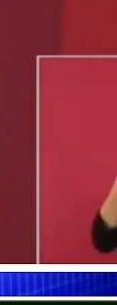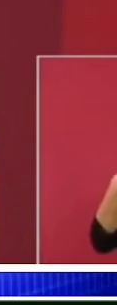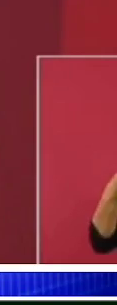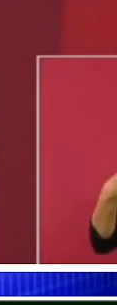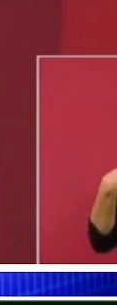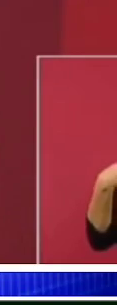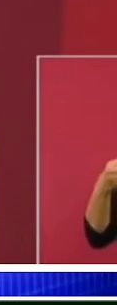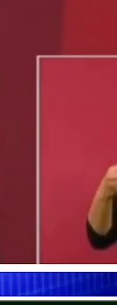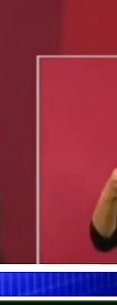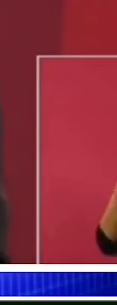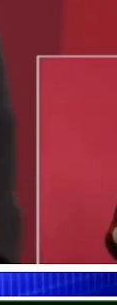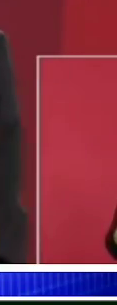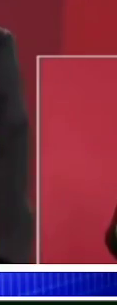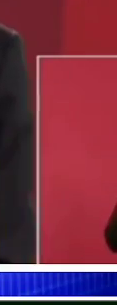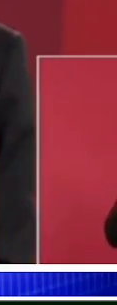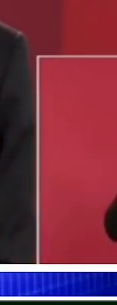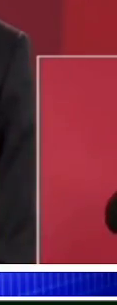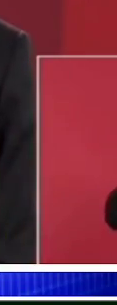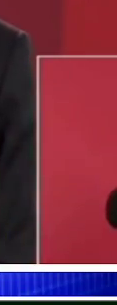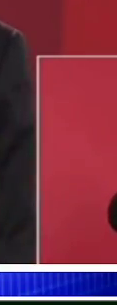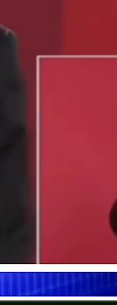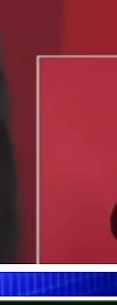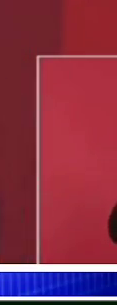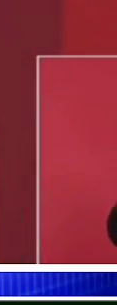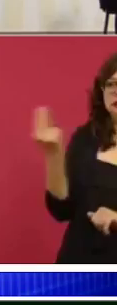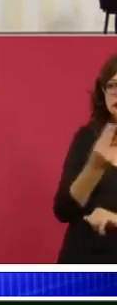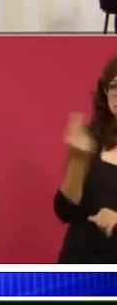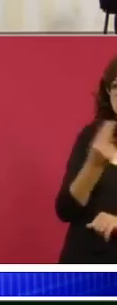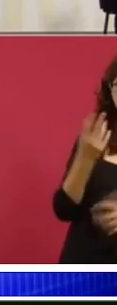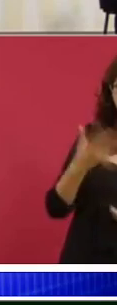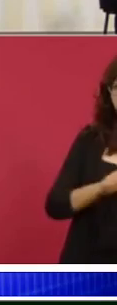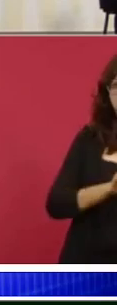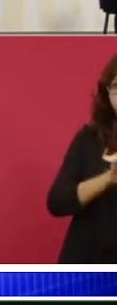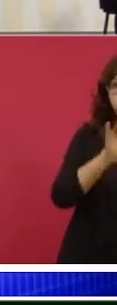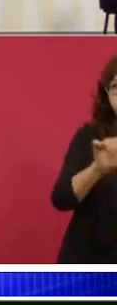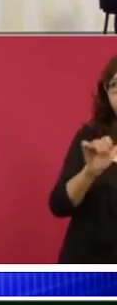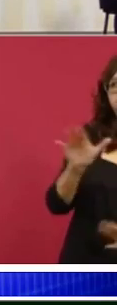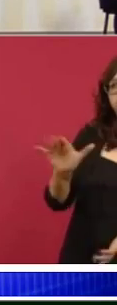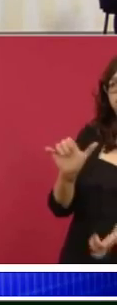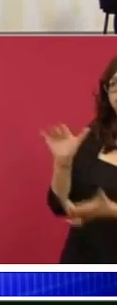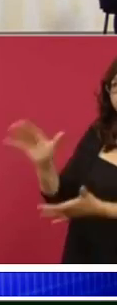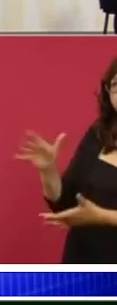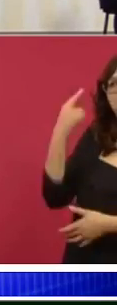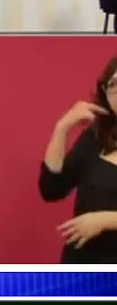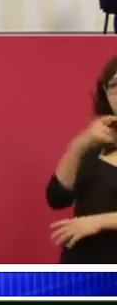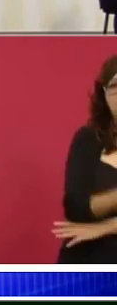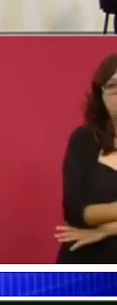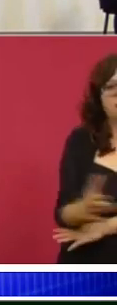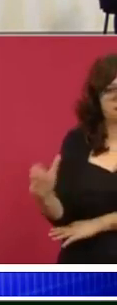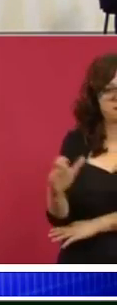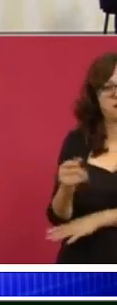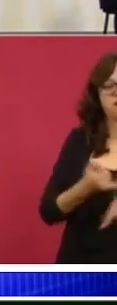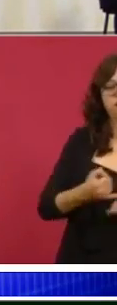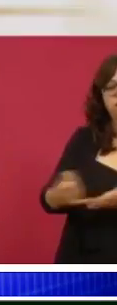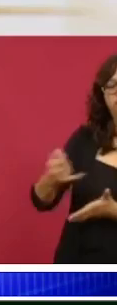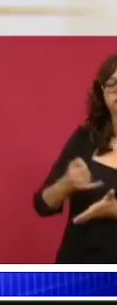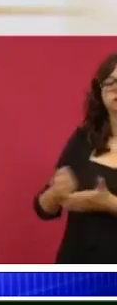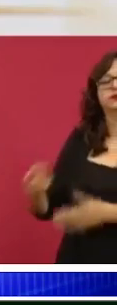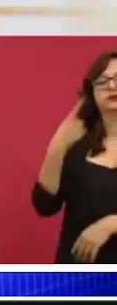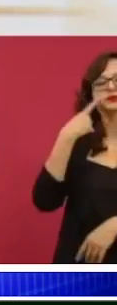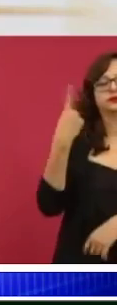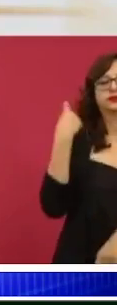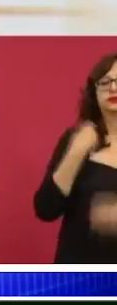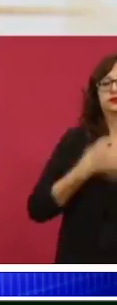ahora méxico en todo esto qué es lo que está haciendo sabemos muy bien méxico está cuidando los precios del petróleo es el compromiso de la gasolina perdón